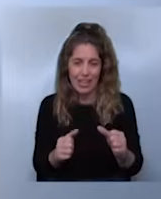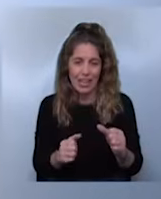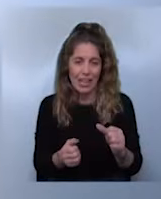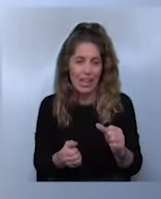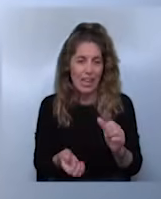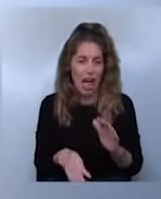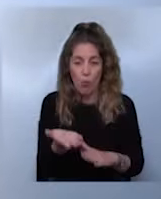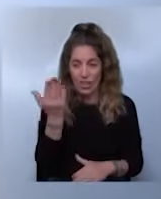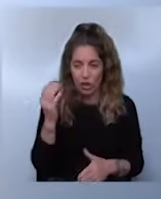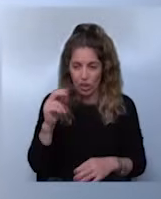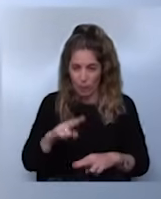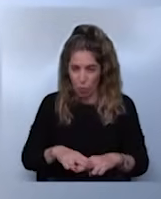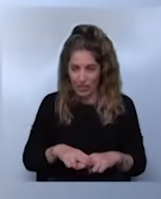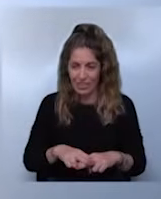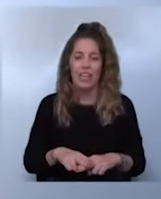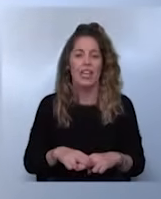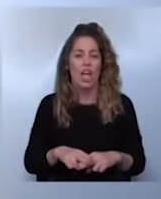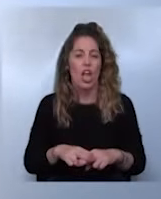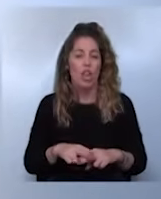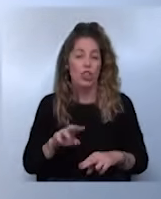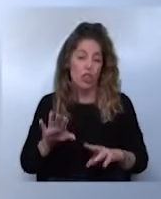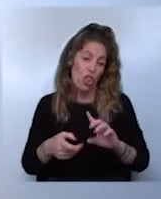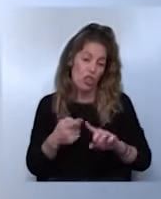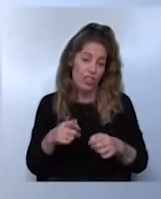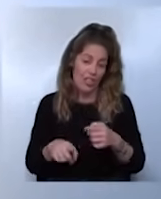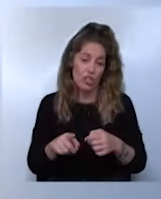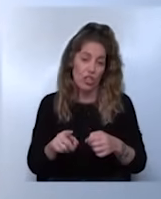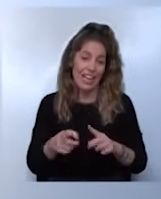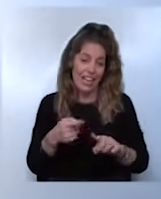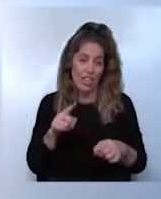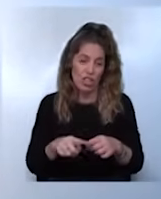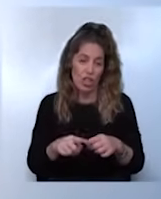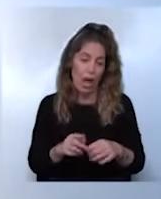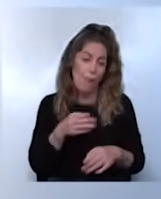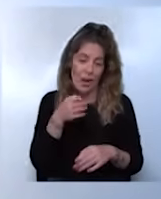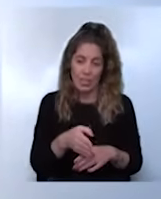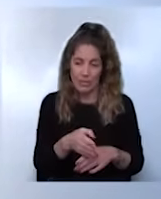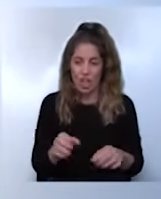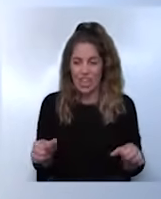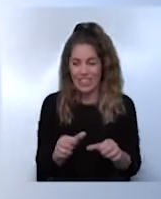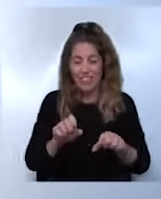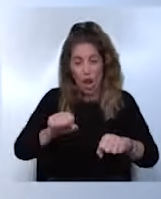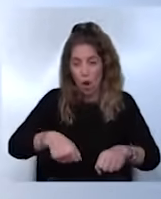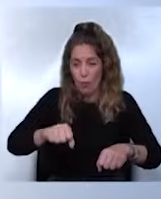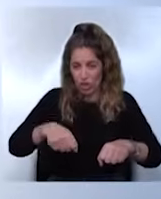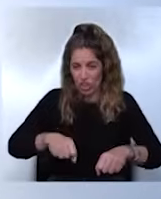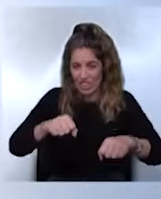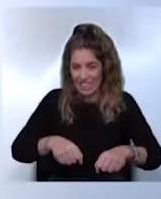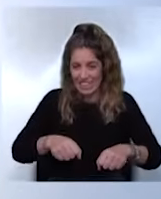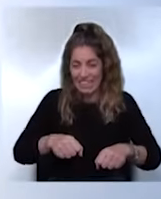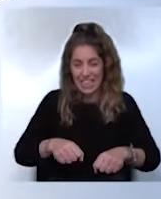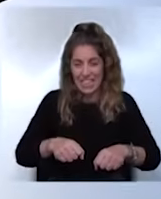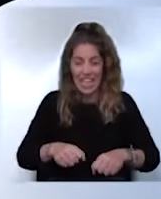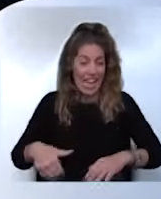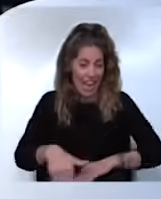mortalidad y tiene que ver obviamente como todos se imaginan con relación a la participación activa que tienen los motociclistas en